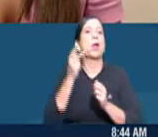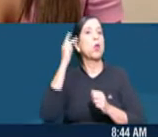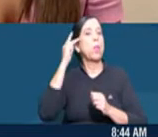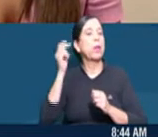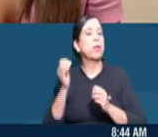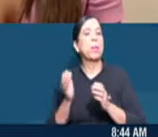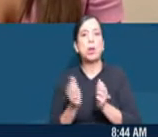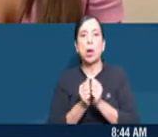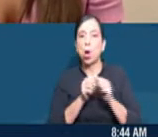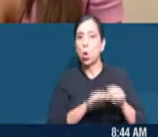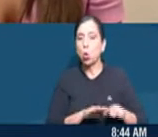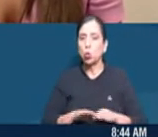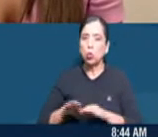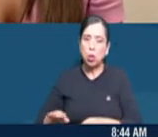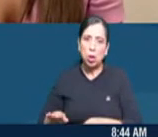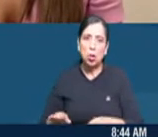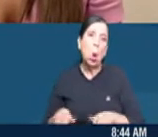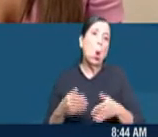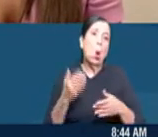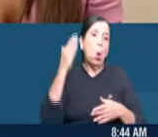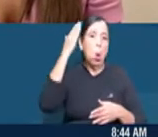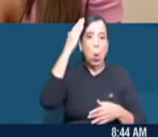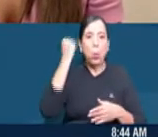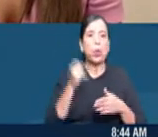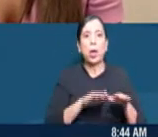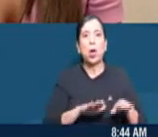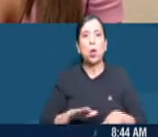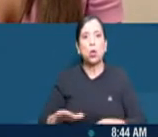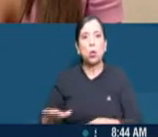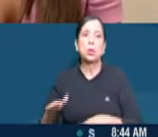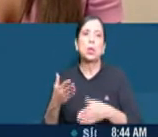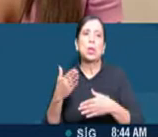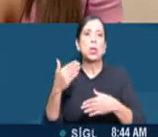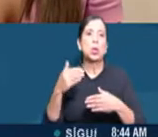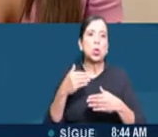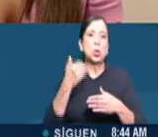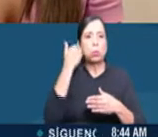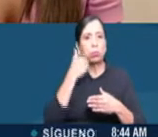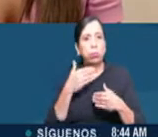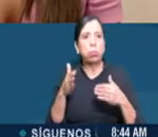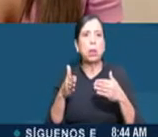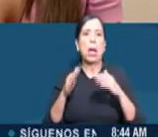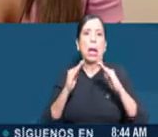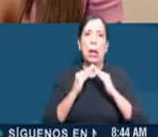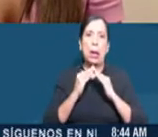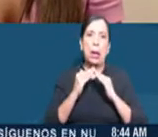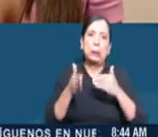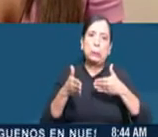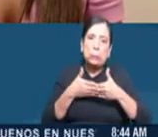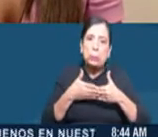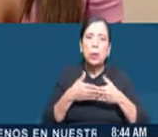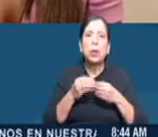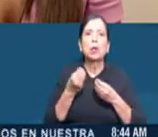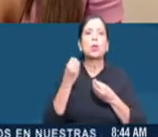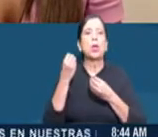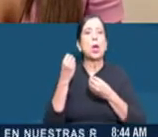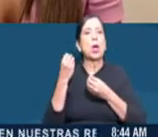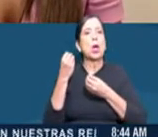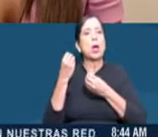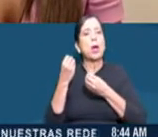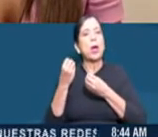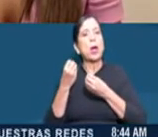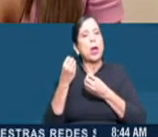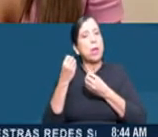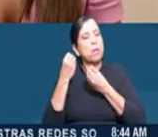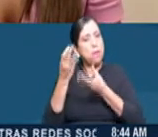duda se han visto afectados con el confinamiento, para que nos reiteres esos contenidos en los que está